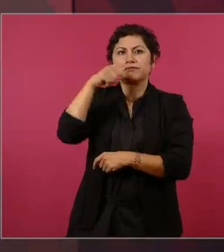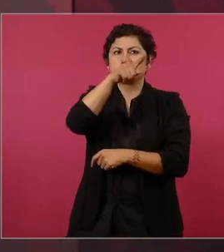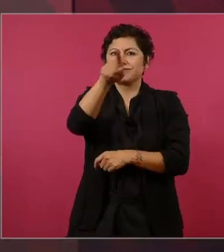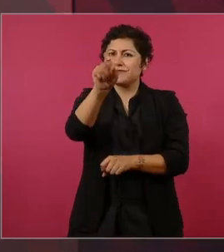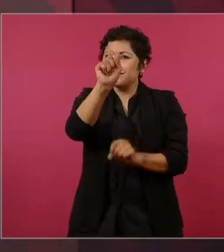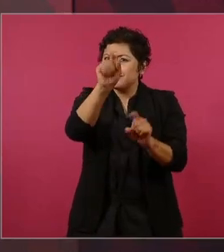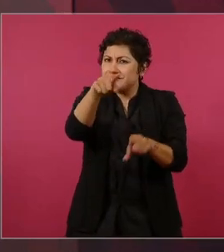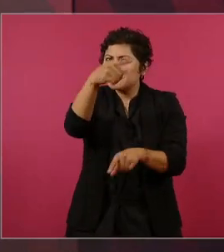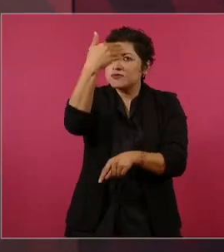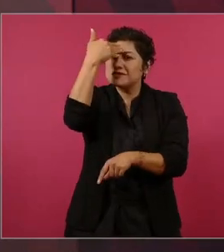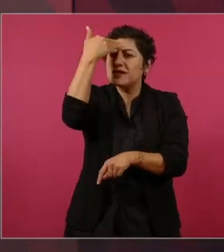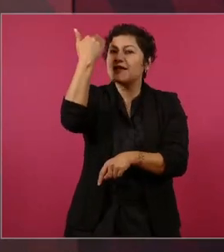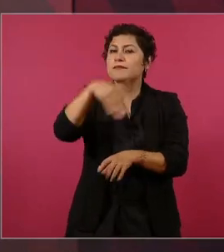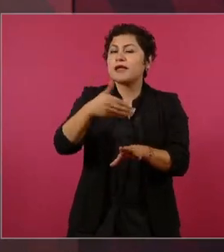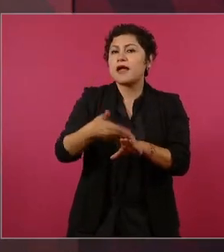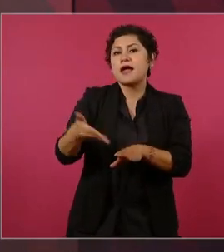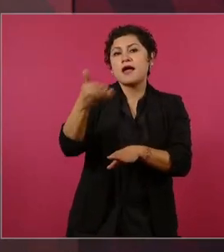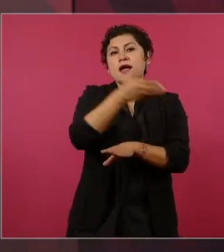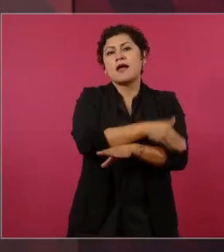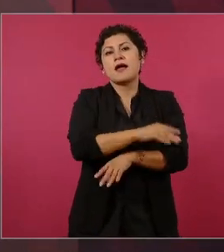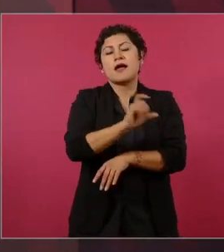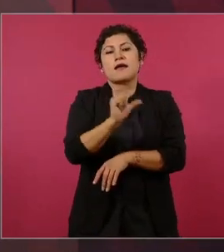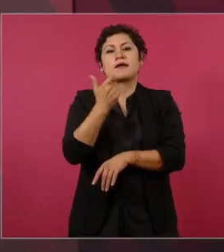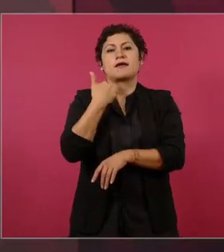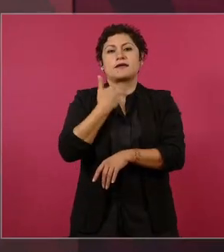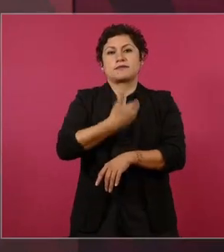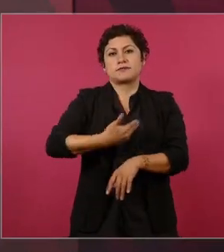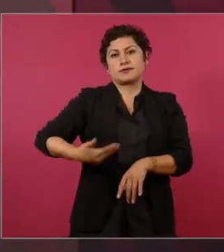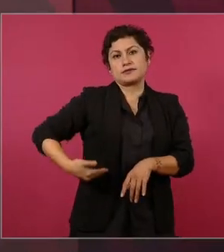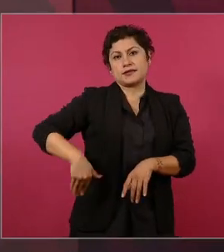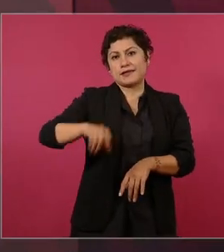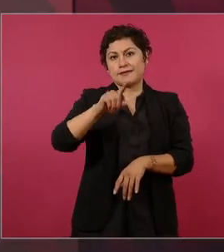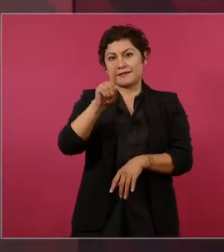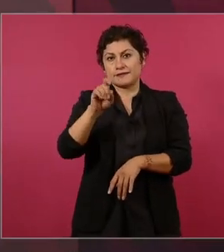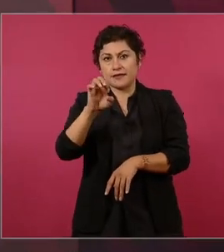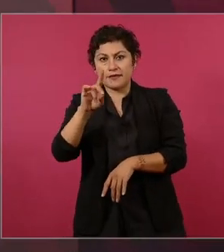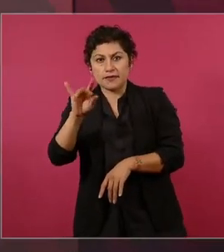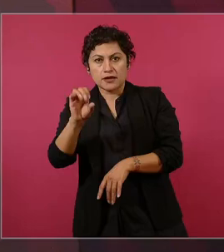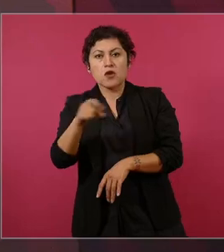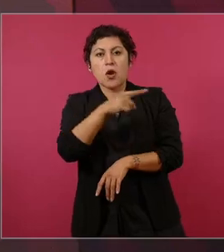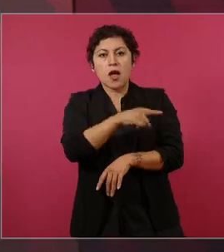injusticia la reforma esta de Zedillo.